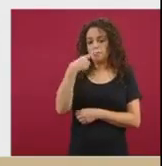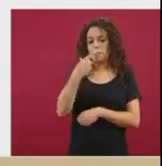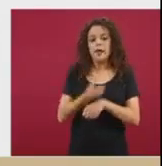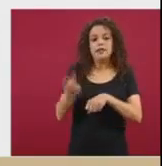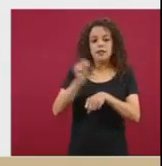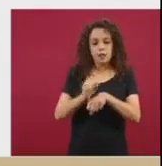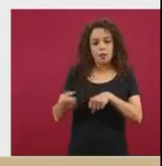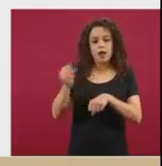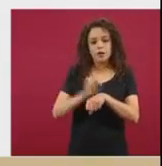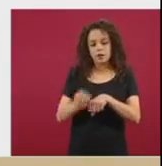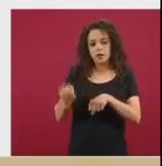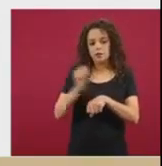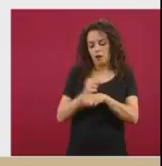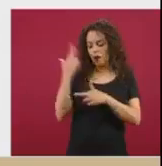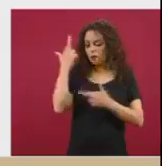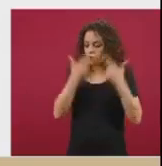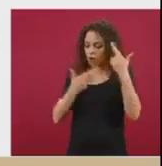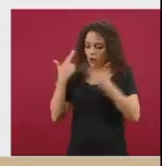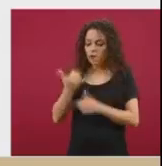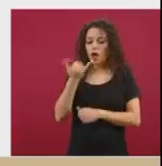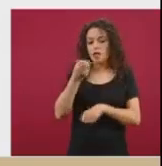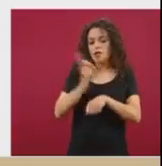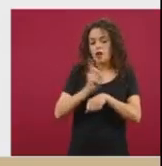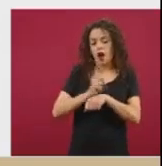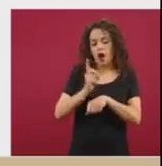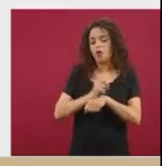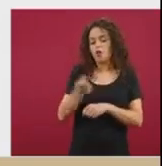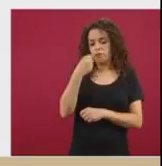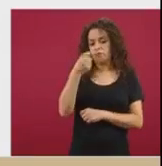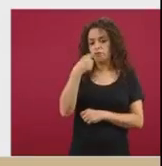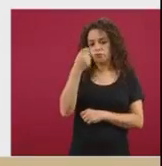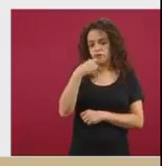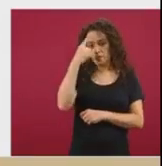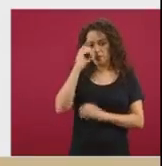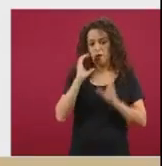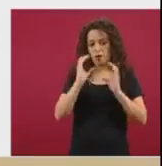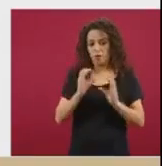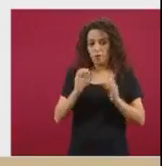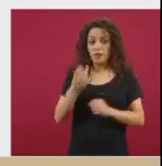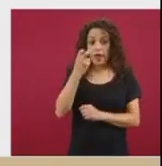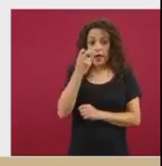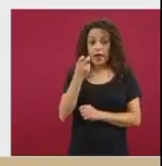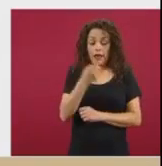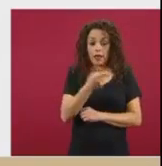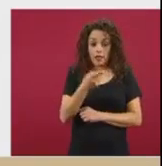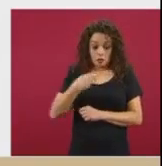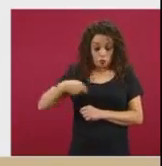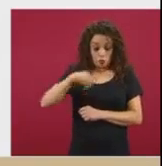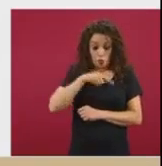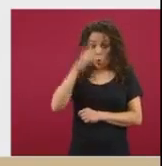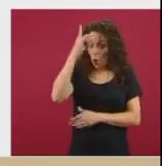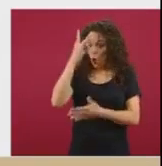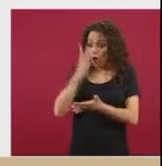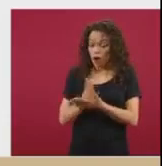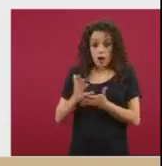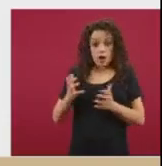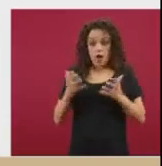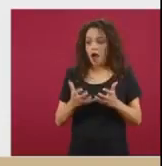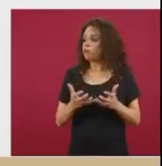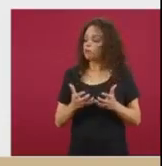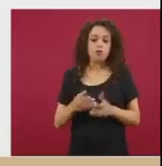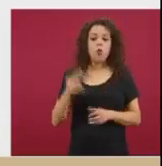de manera diaria, evitar el estigma y la discriminación. Ojo, no lo podemos hacer solamente nosotros, requerimos de ustedes como